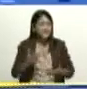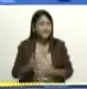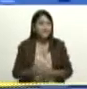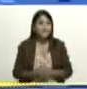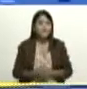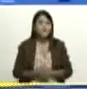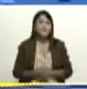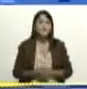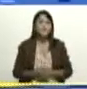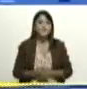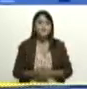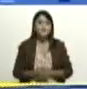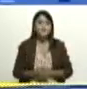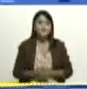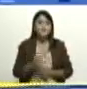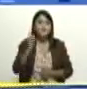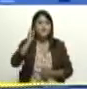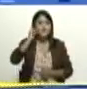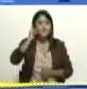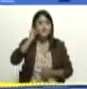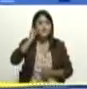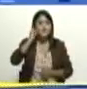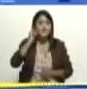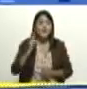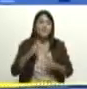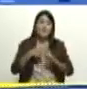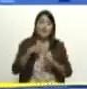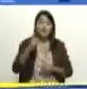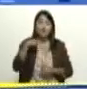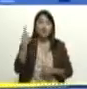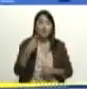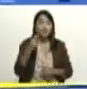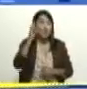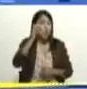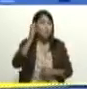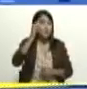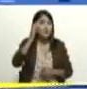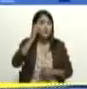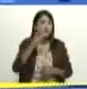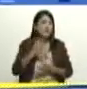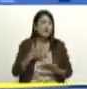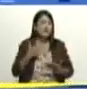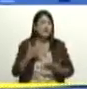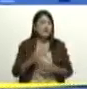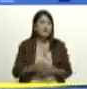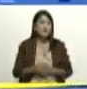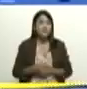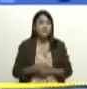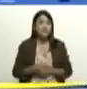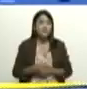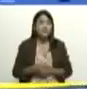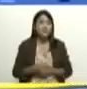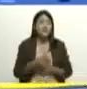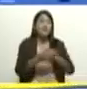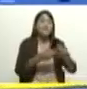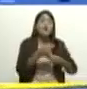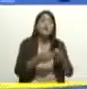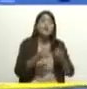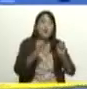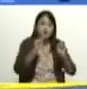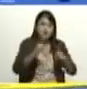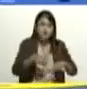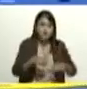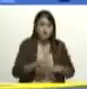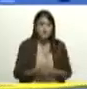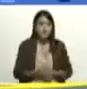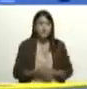Y tener plena conciencia de lo que estamos construyendo.